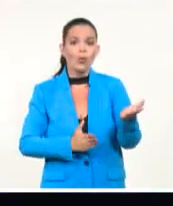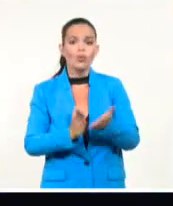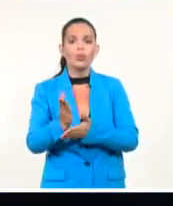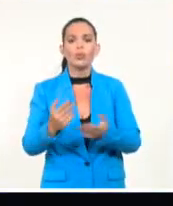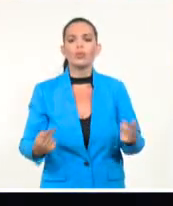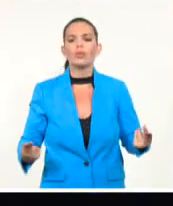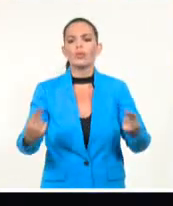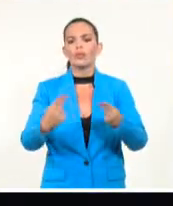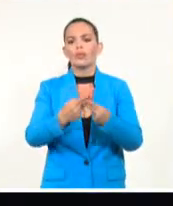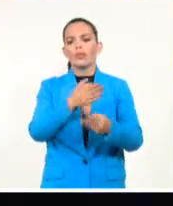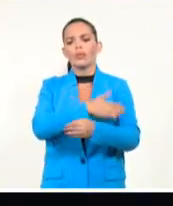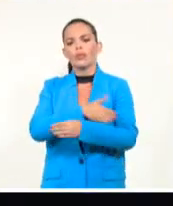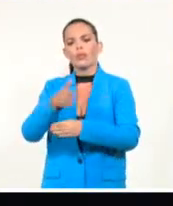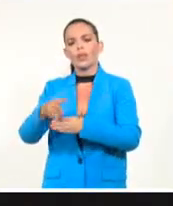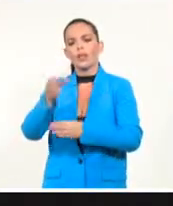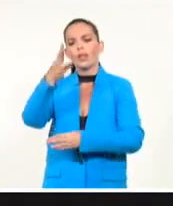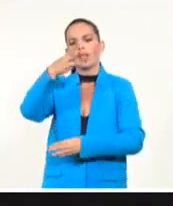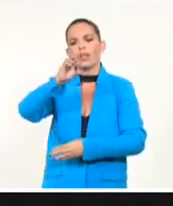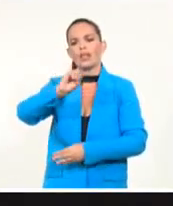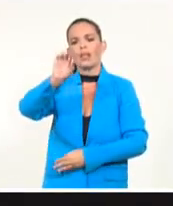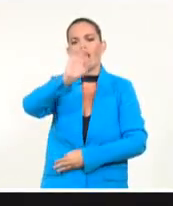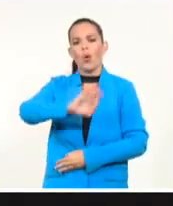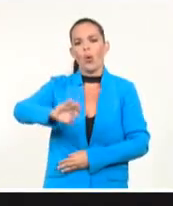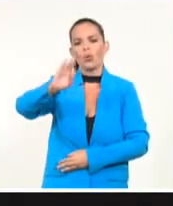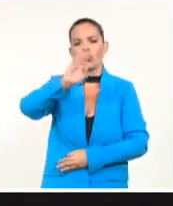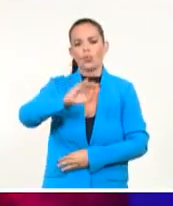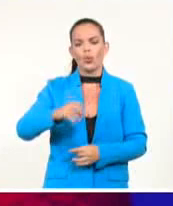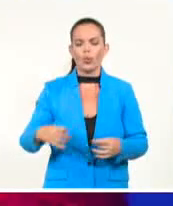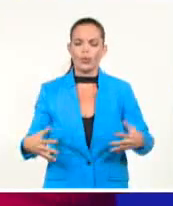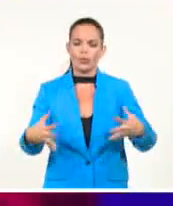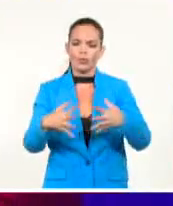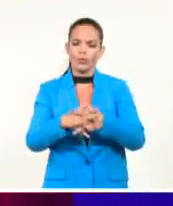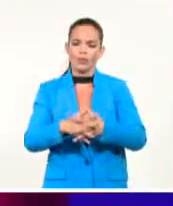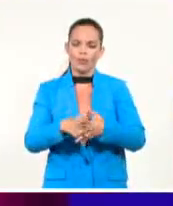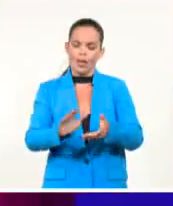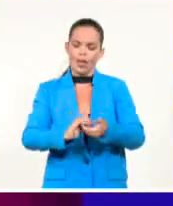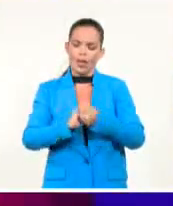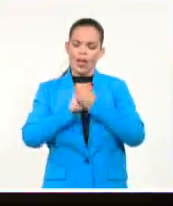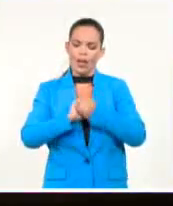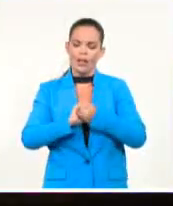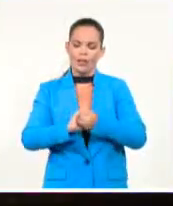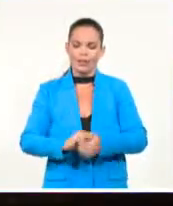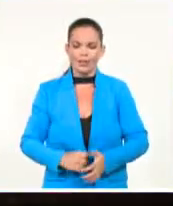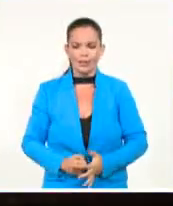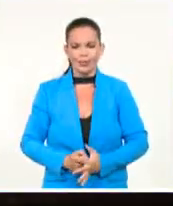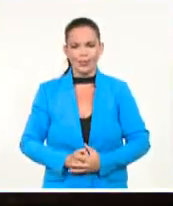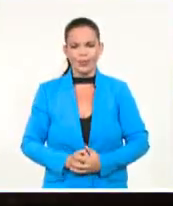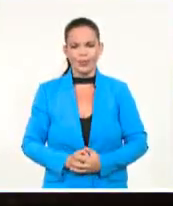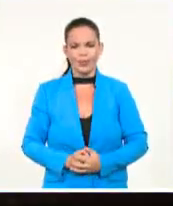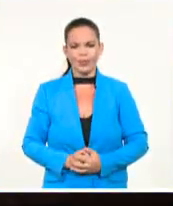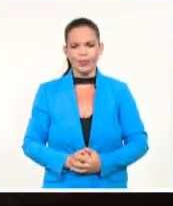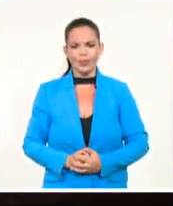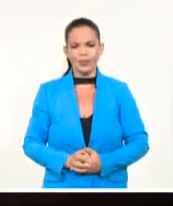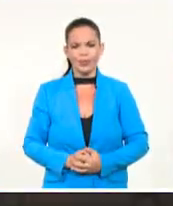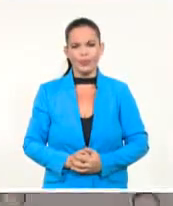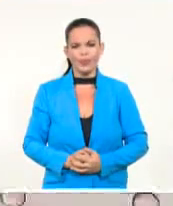los lazos culturales que unen a los pueblos de Iberoamérica. Yadiani Rojas para el Sistema Informativo de la Televisión